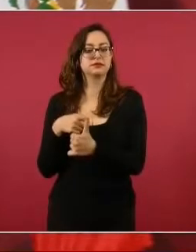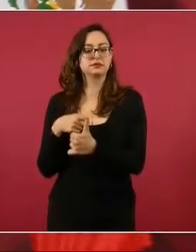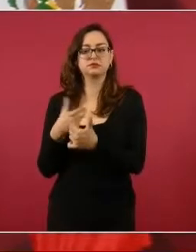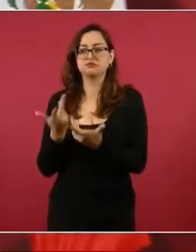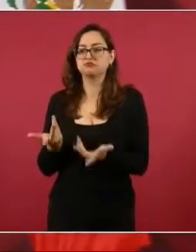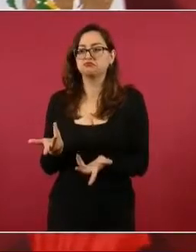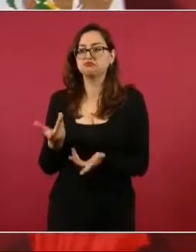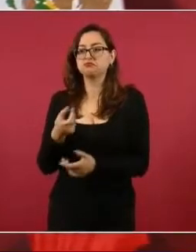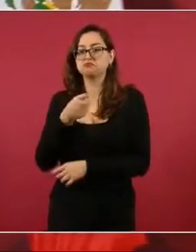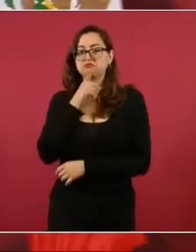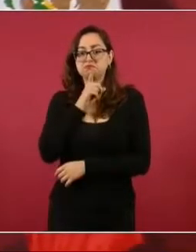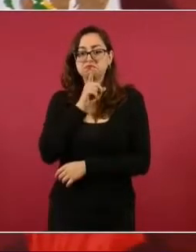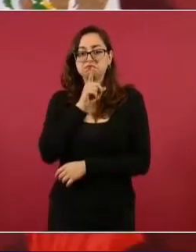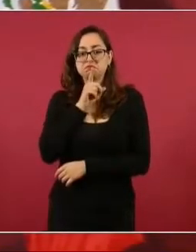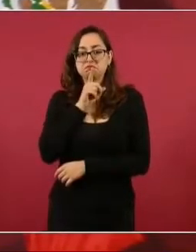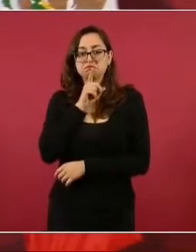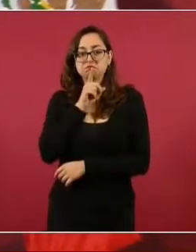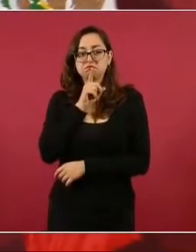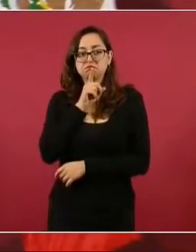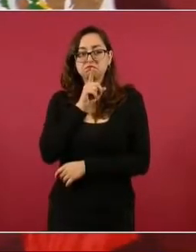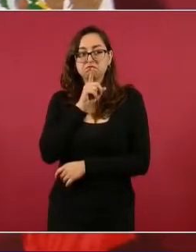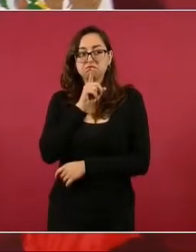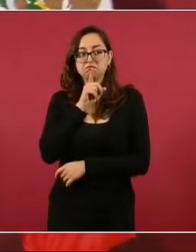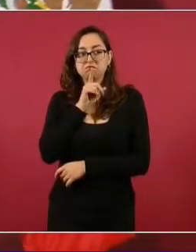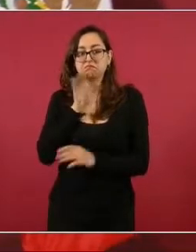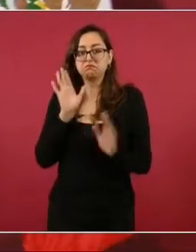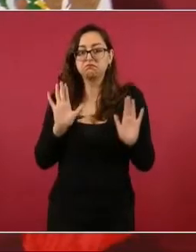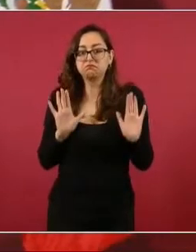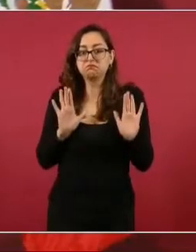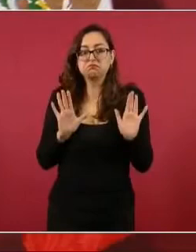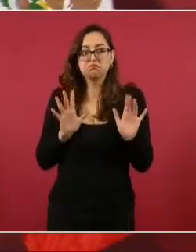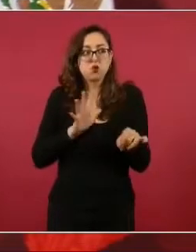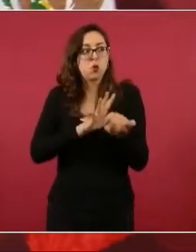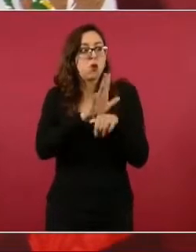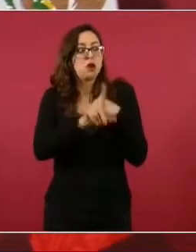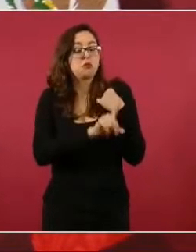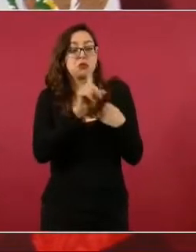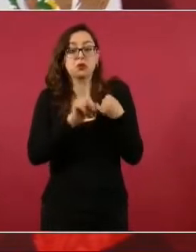se mencionaba el problema.